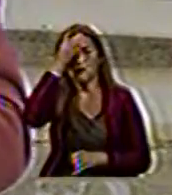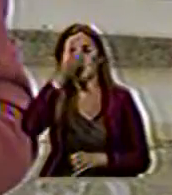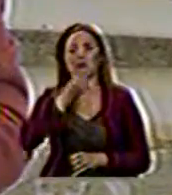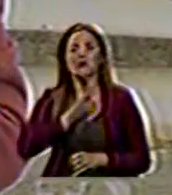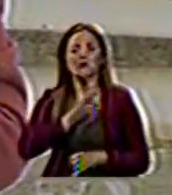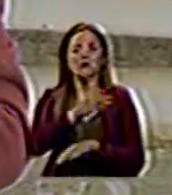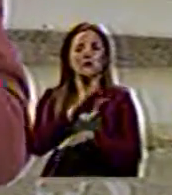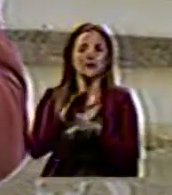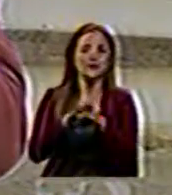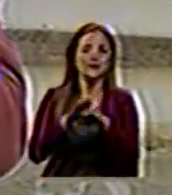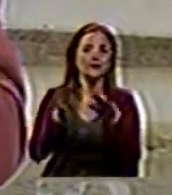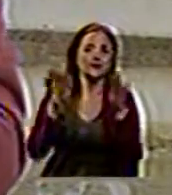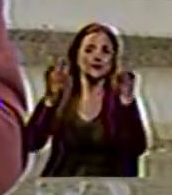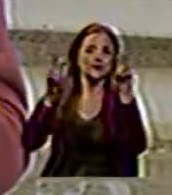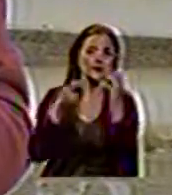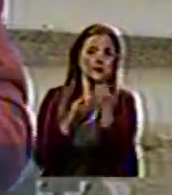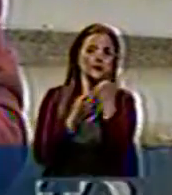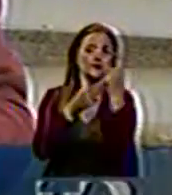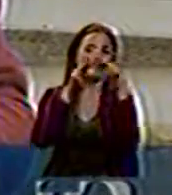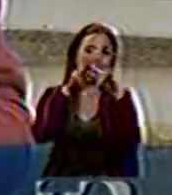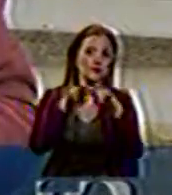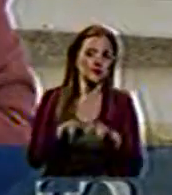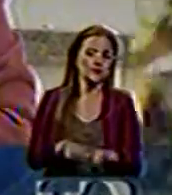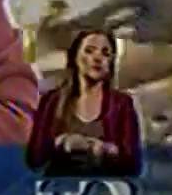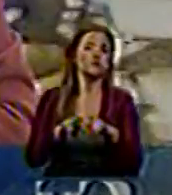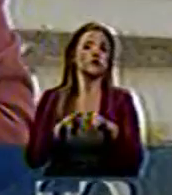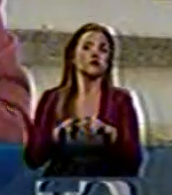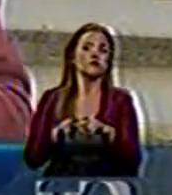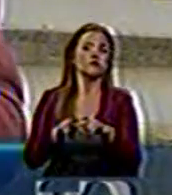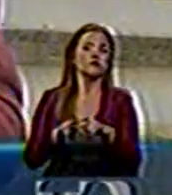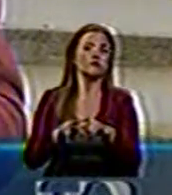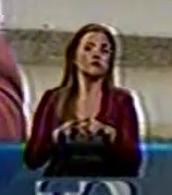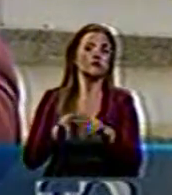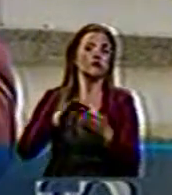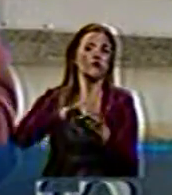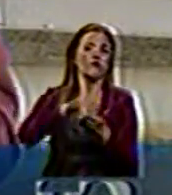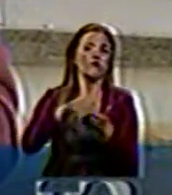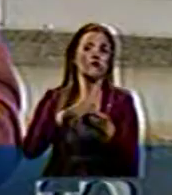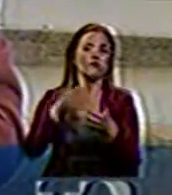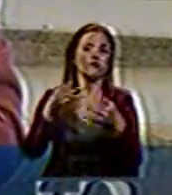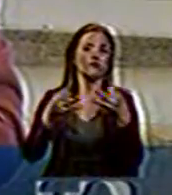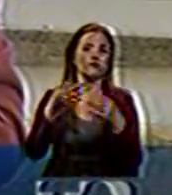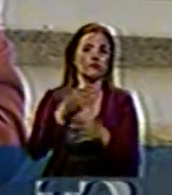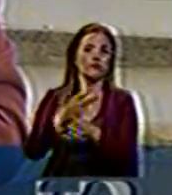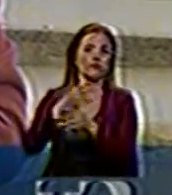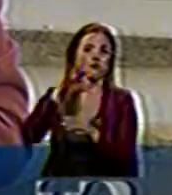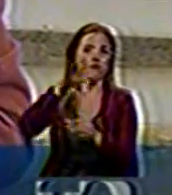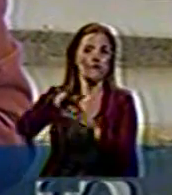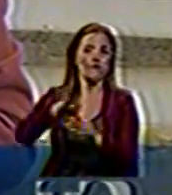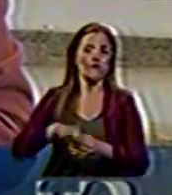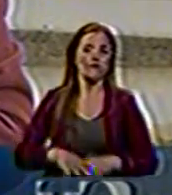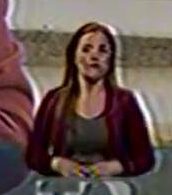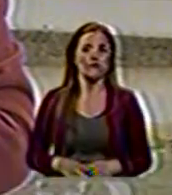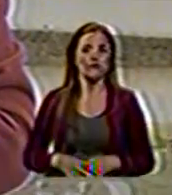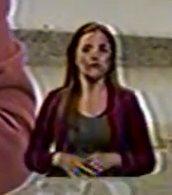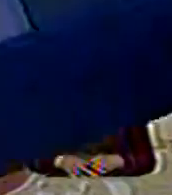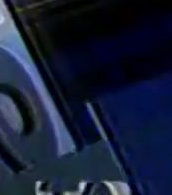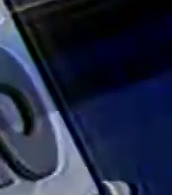frente a los recursos de revisión presentados por los miembros del Tribunal Contencioso Electoral.